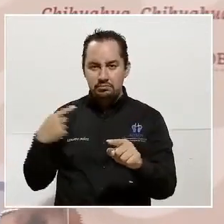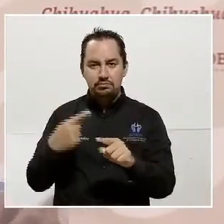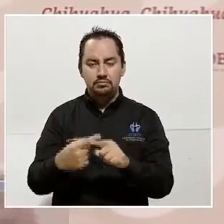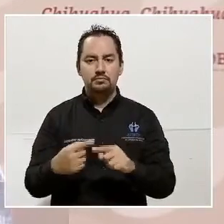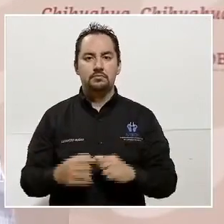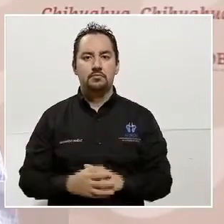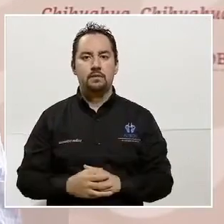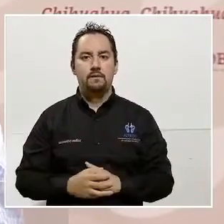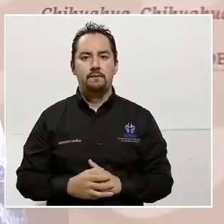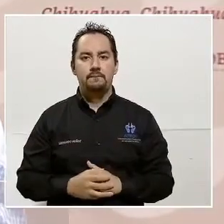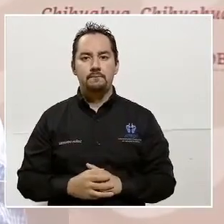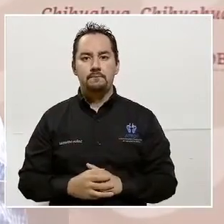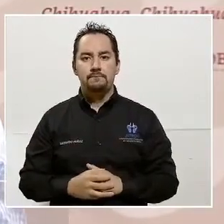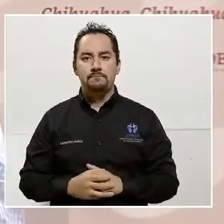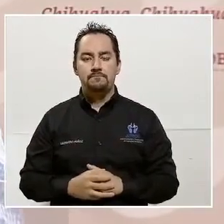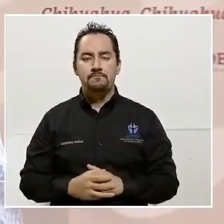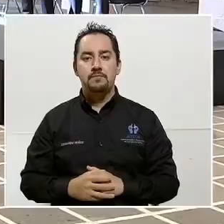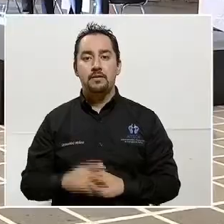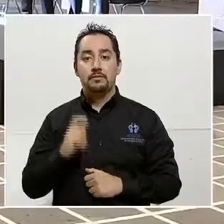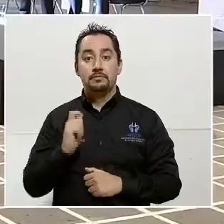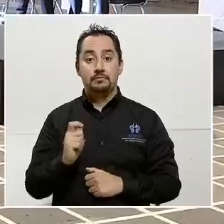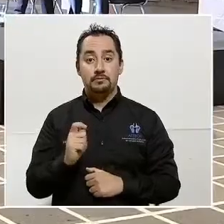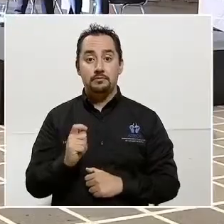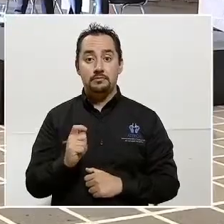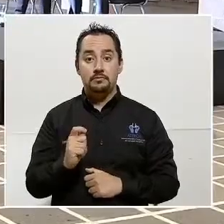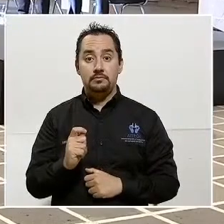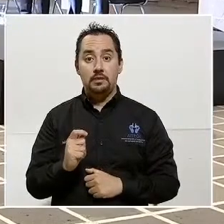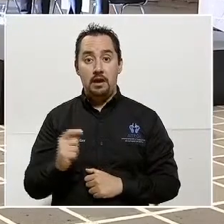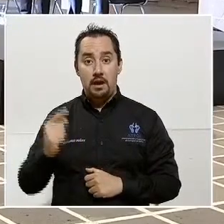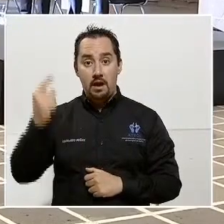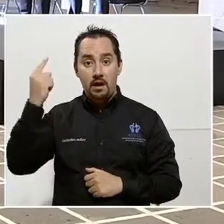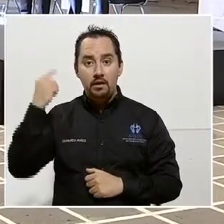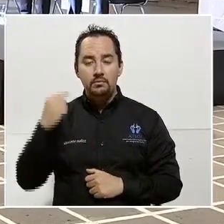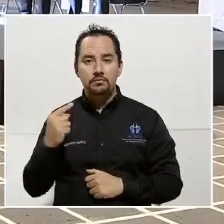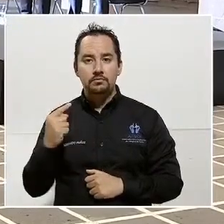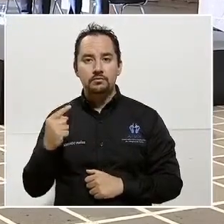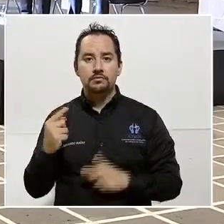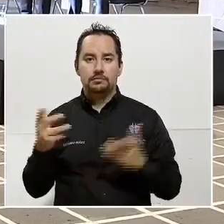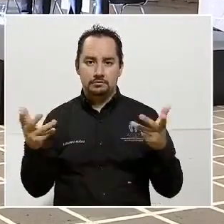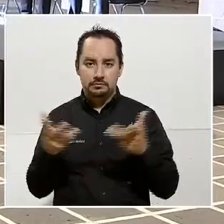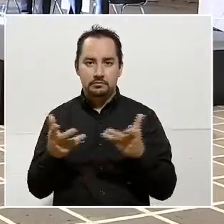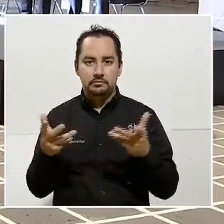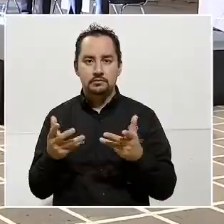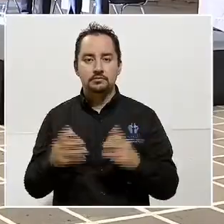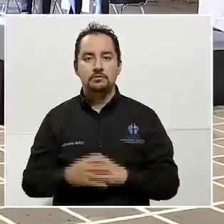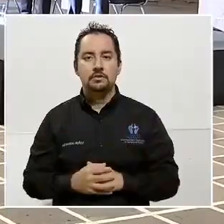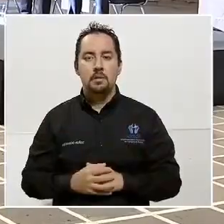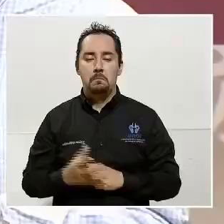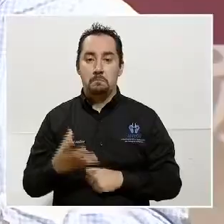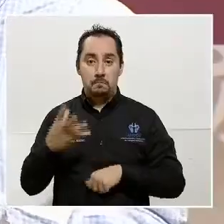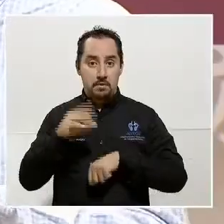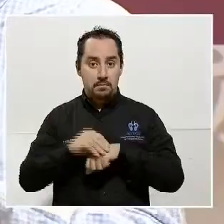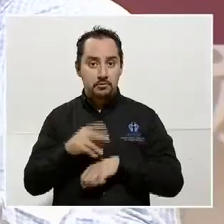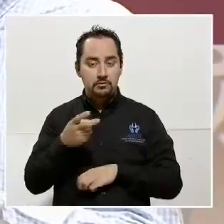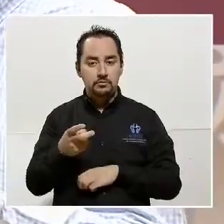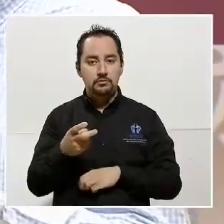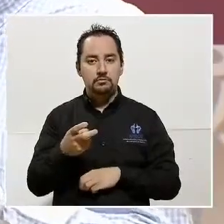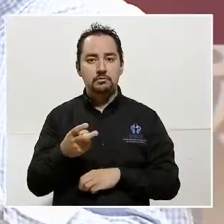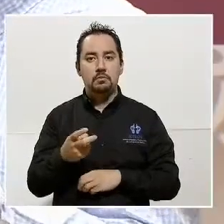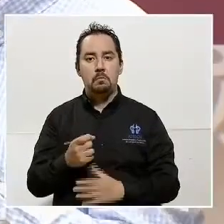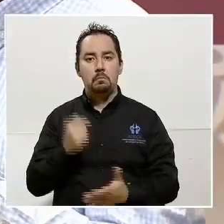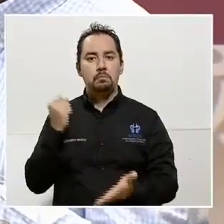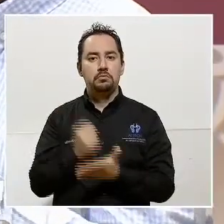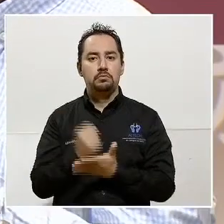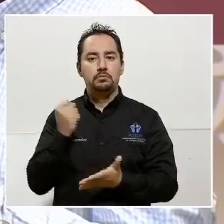todas las instituciones que en su momento hayan coordinado, permitido o